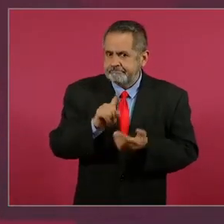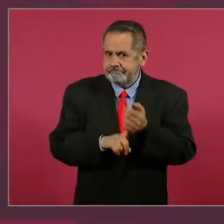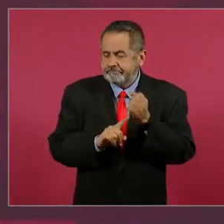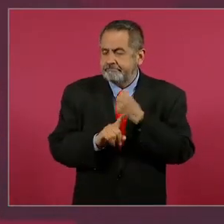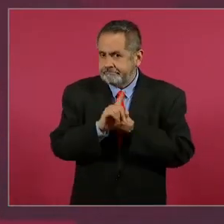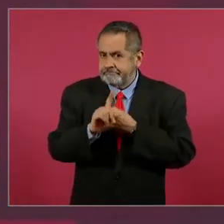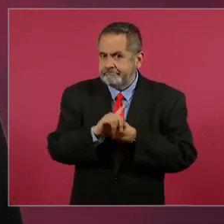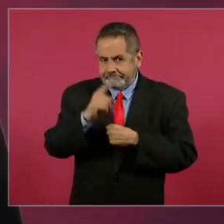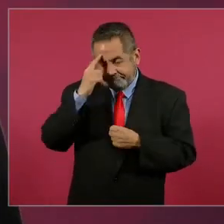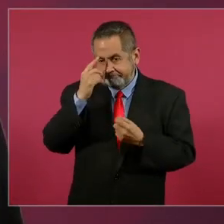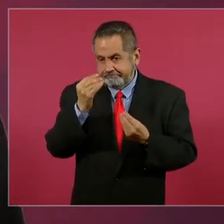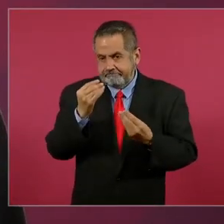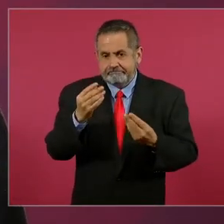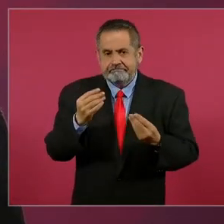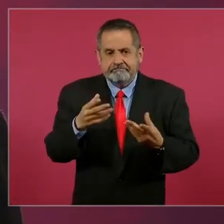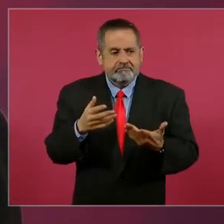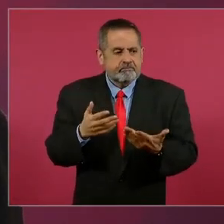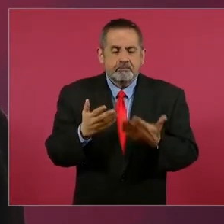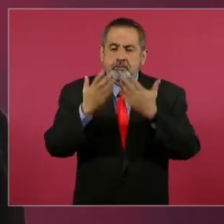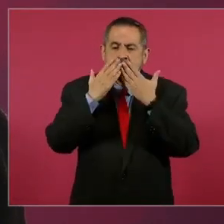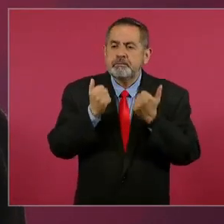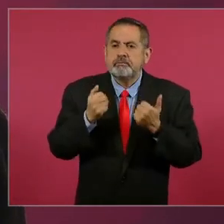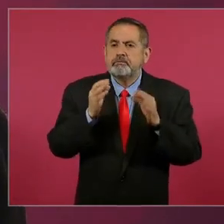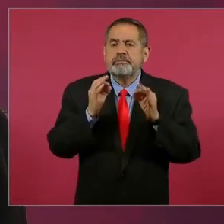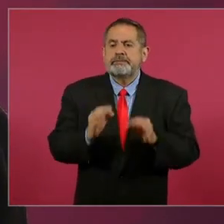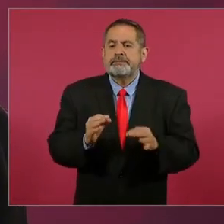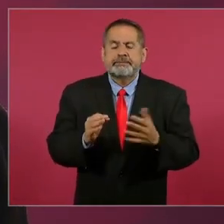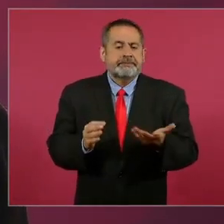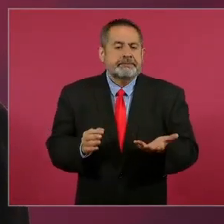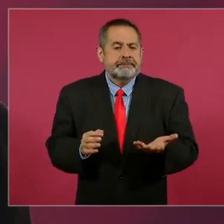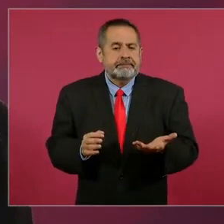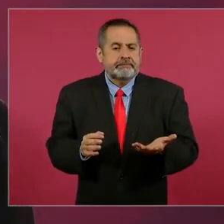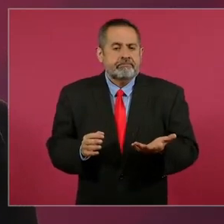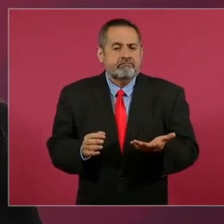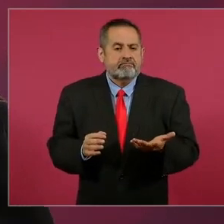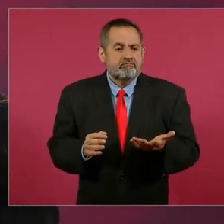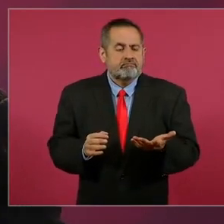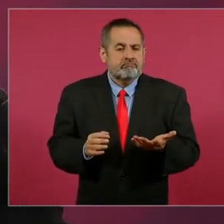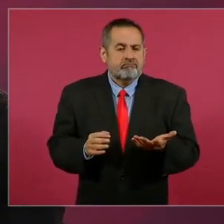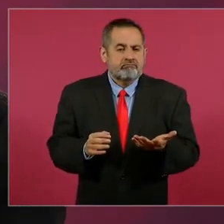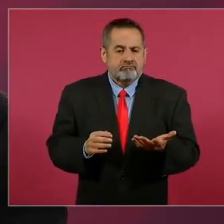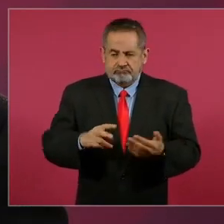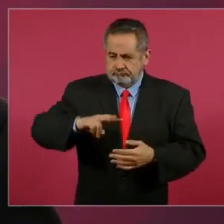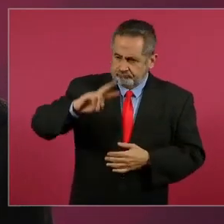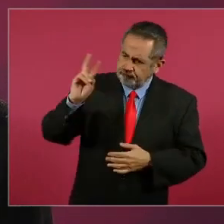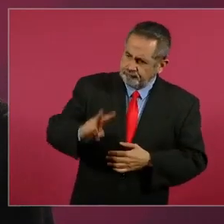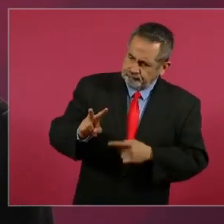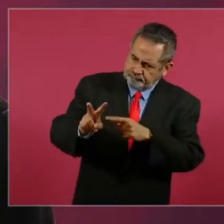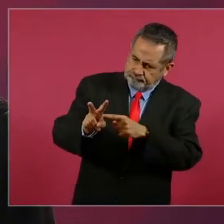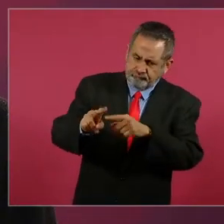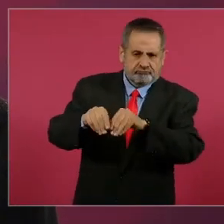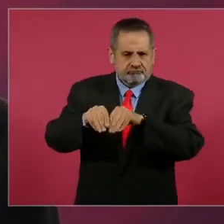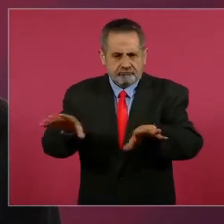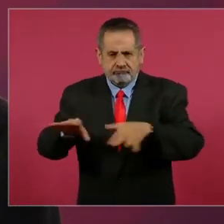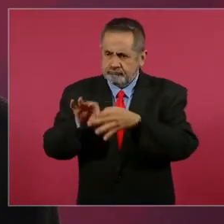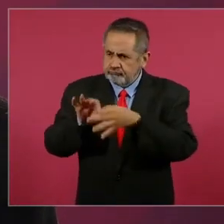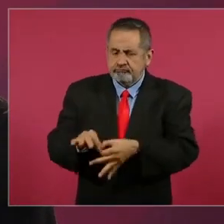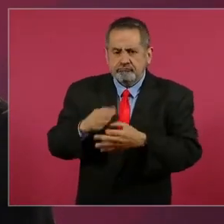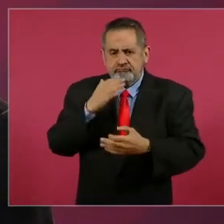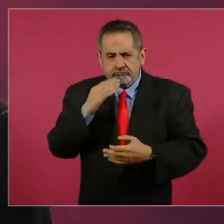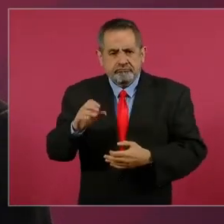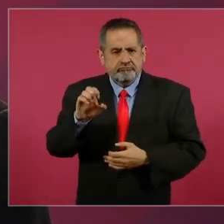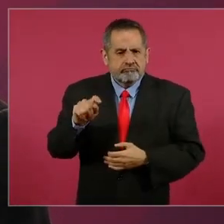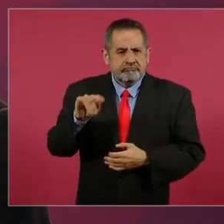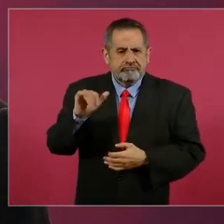profunda de falta de apego a la verdad y de ética